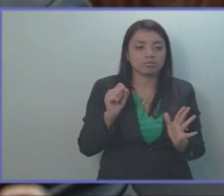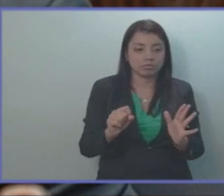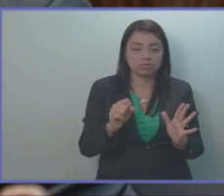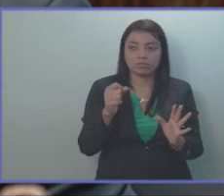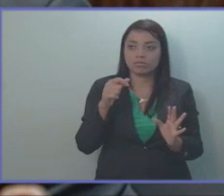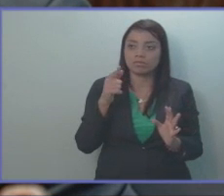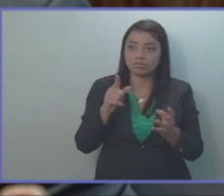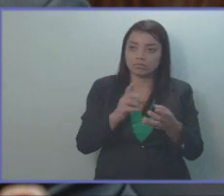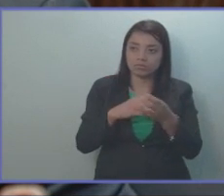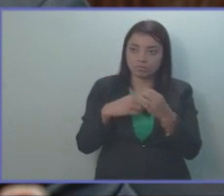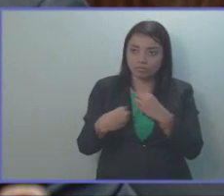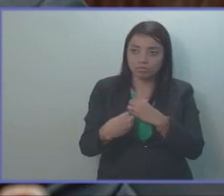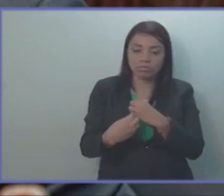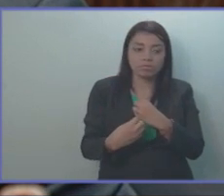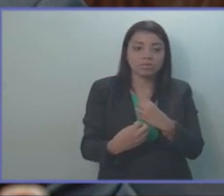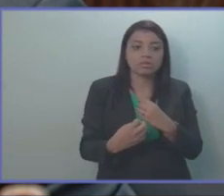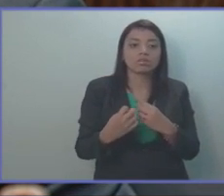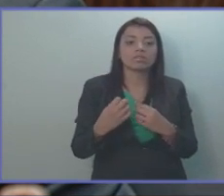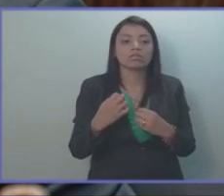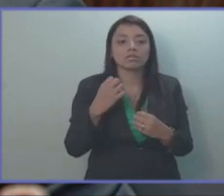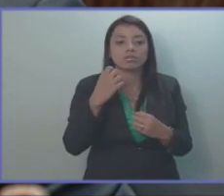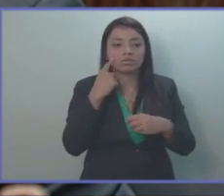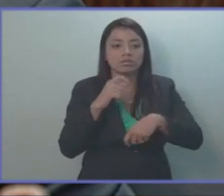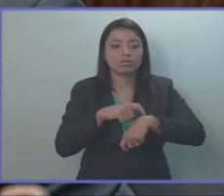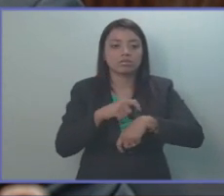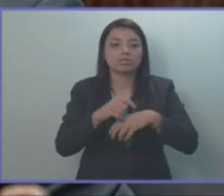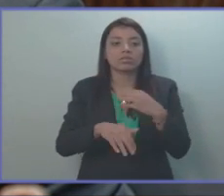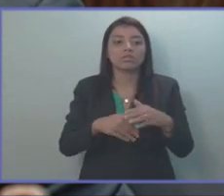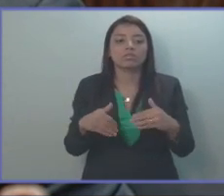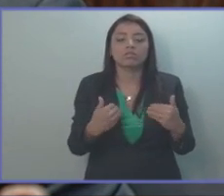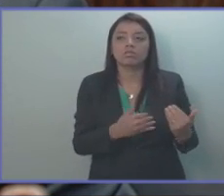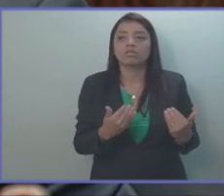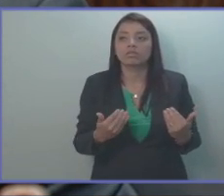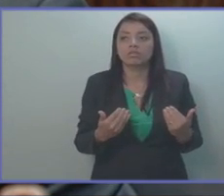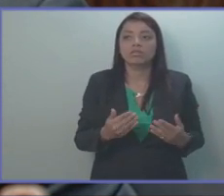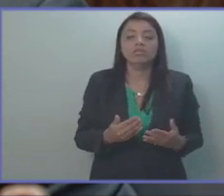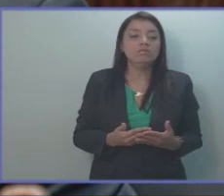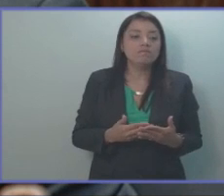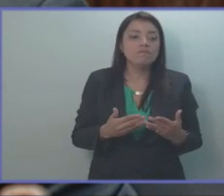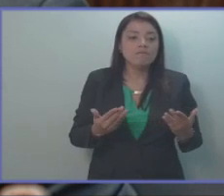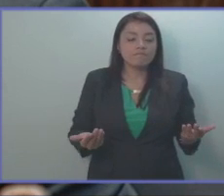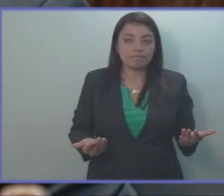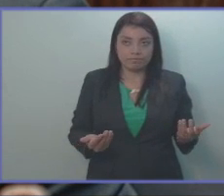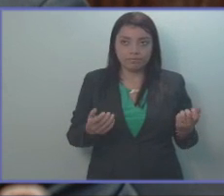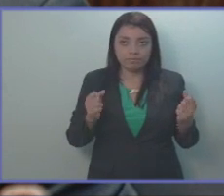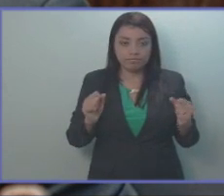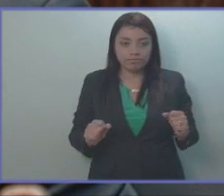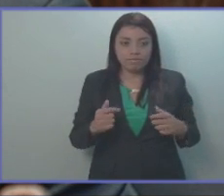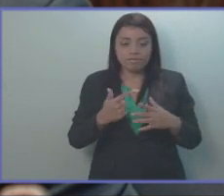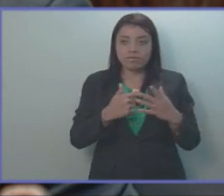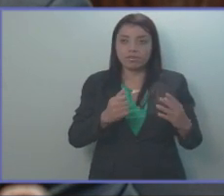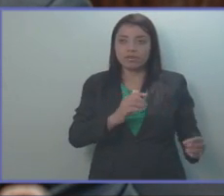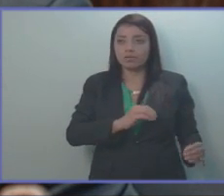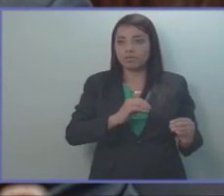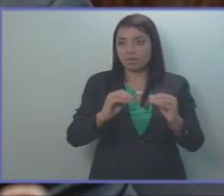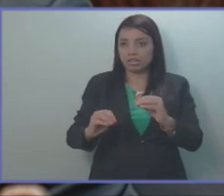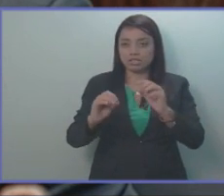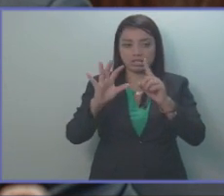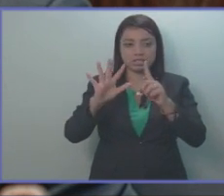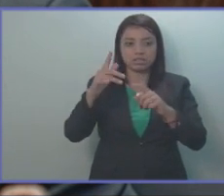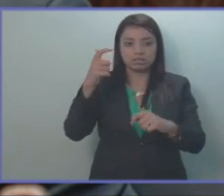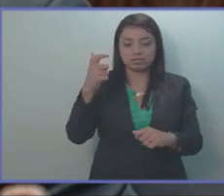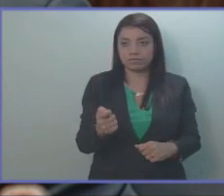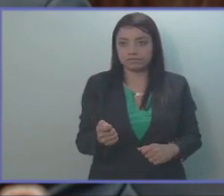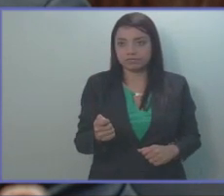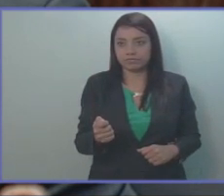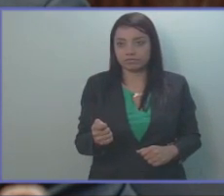centros intermedios y centros temporales de reclusión, el cual tendrá una vigencia de 6 meses contados